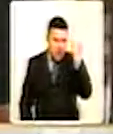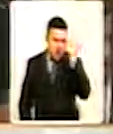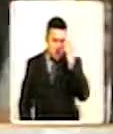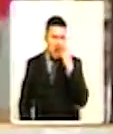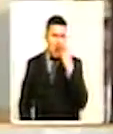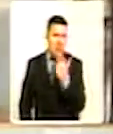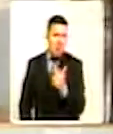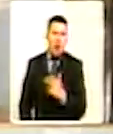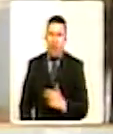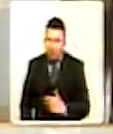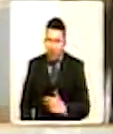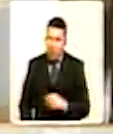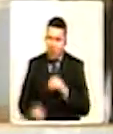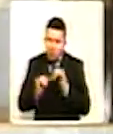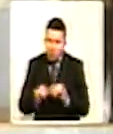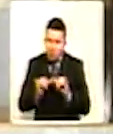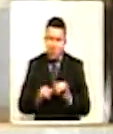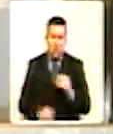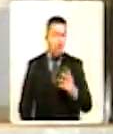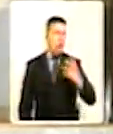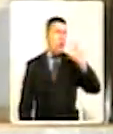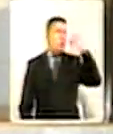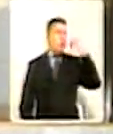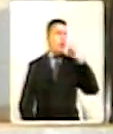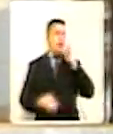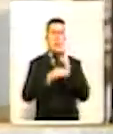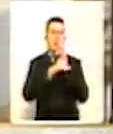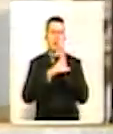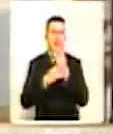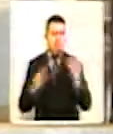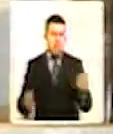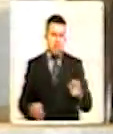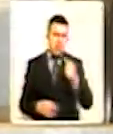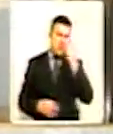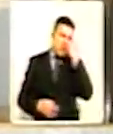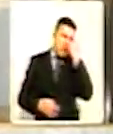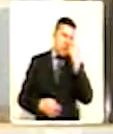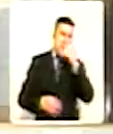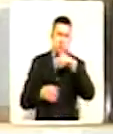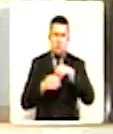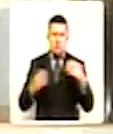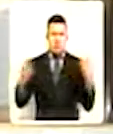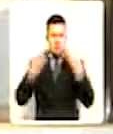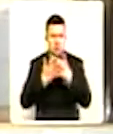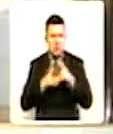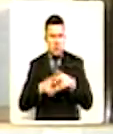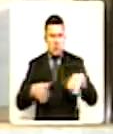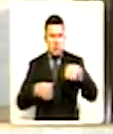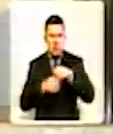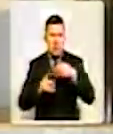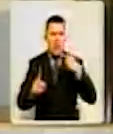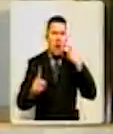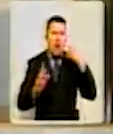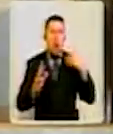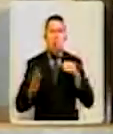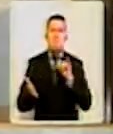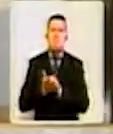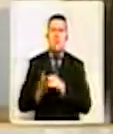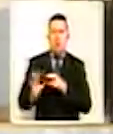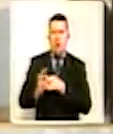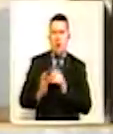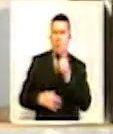ideas peregrinas que en algunos momentos de la historia de esta institución la han convertido en un instrumento de persecución